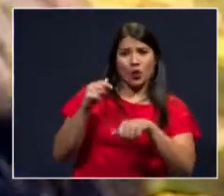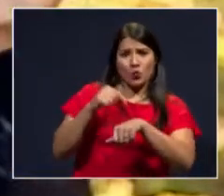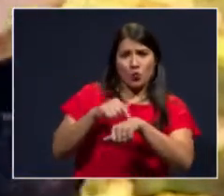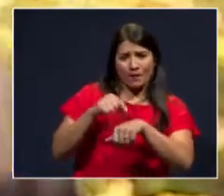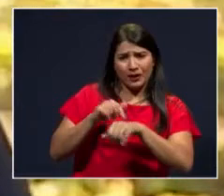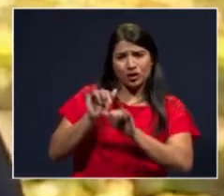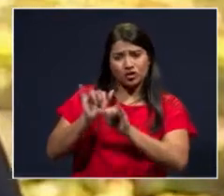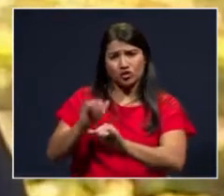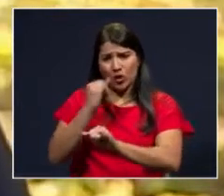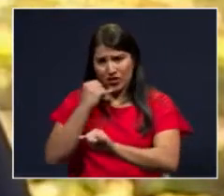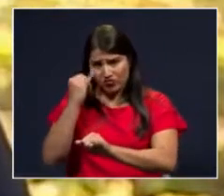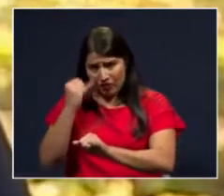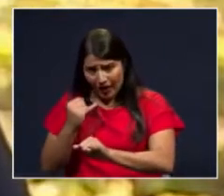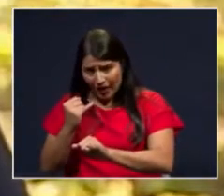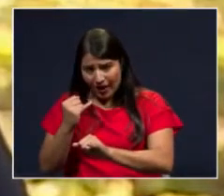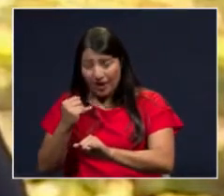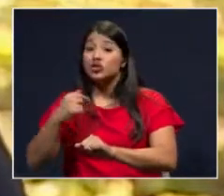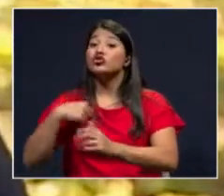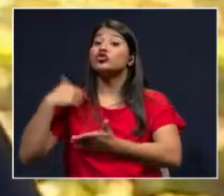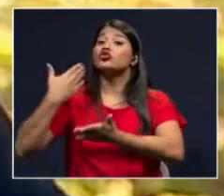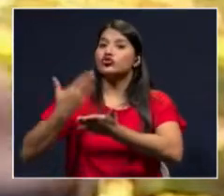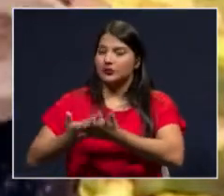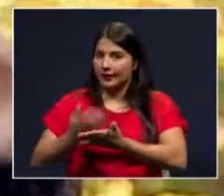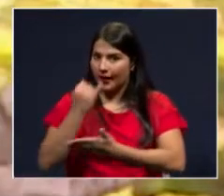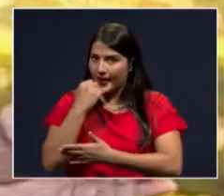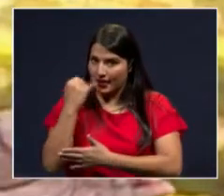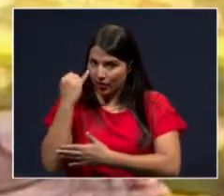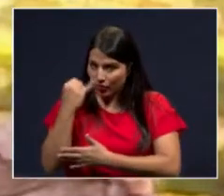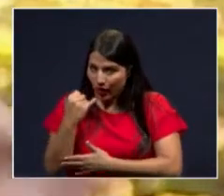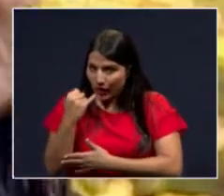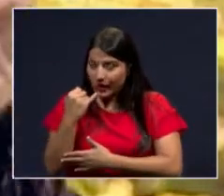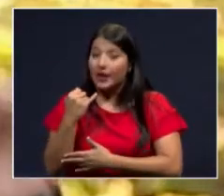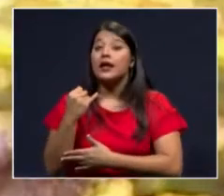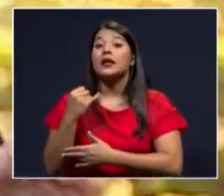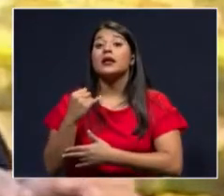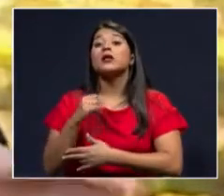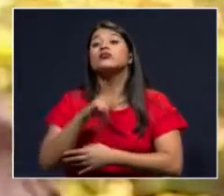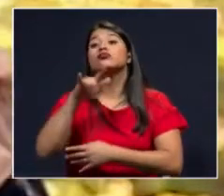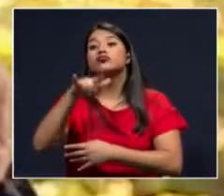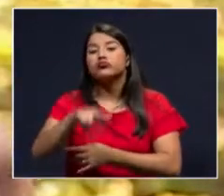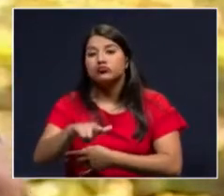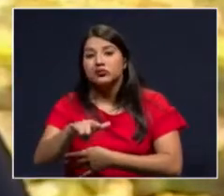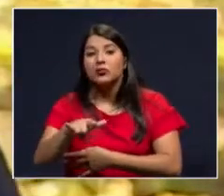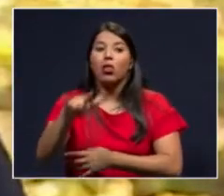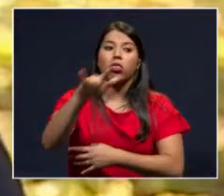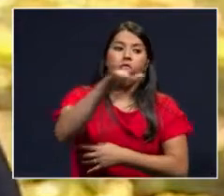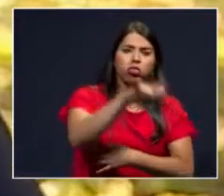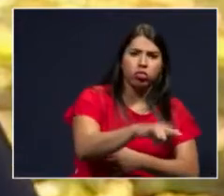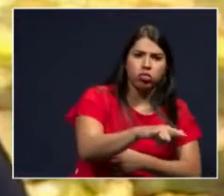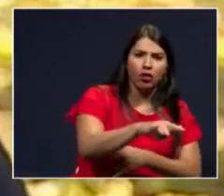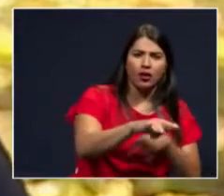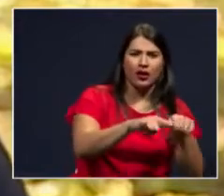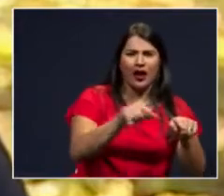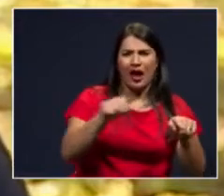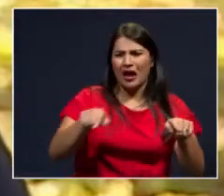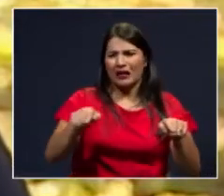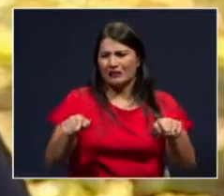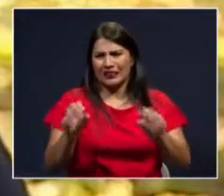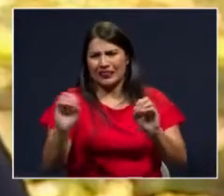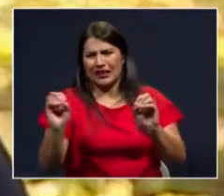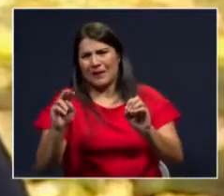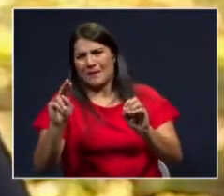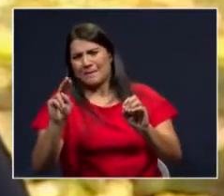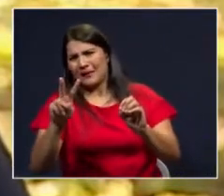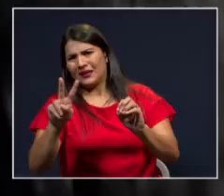Israel. Yo cuando llegué a Israel con el avión, llegué al Ben Gurión y estuve menos de 24 horas